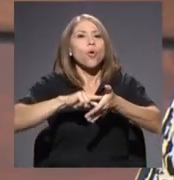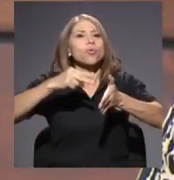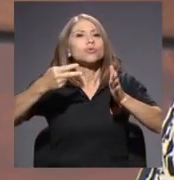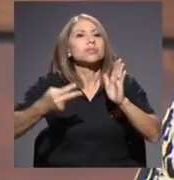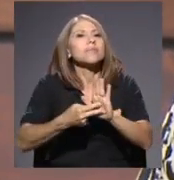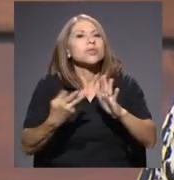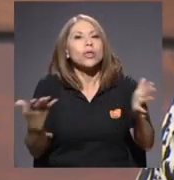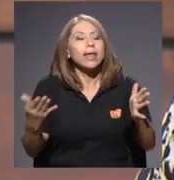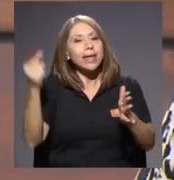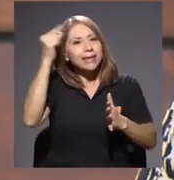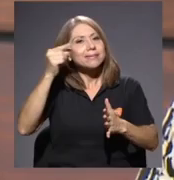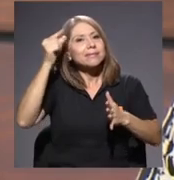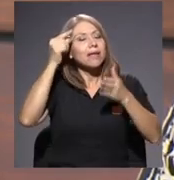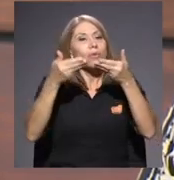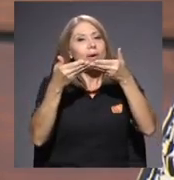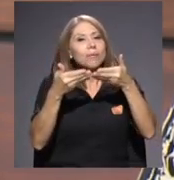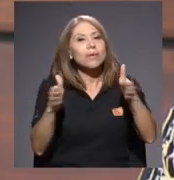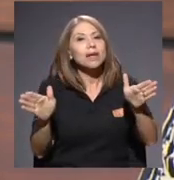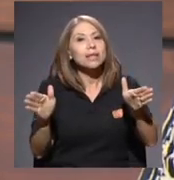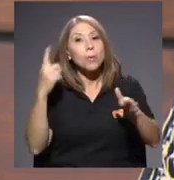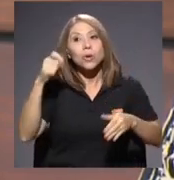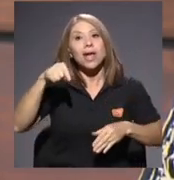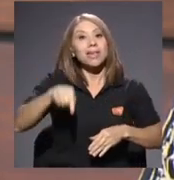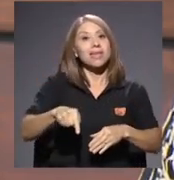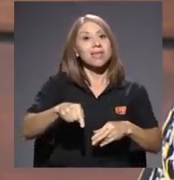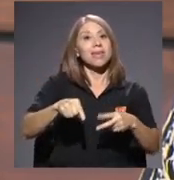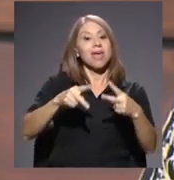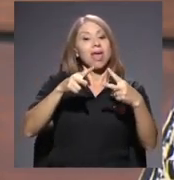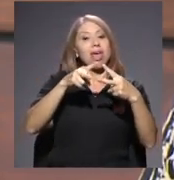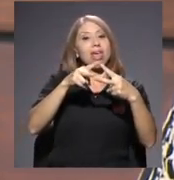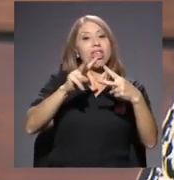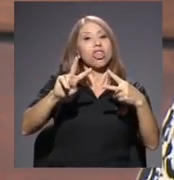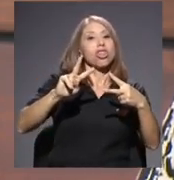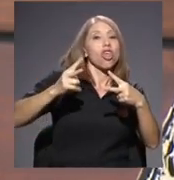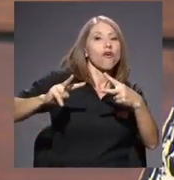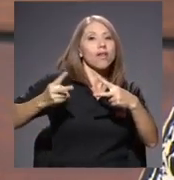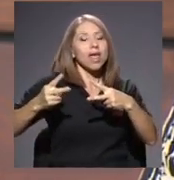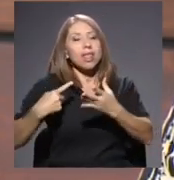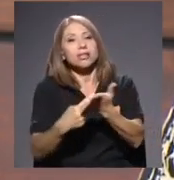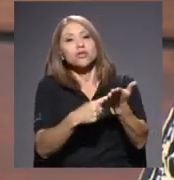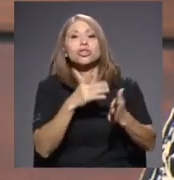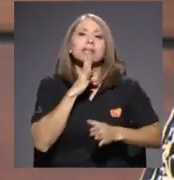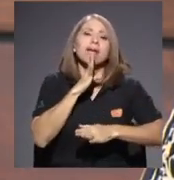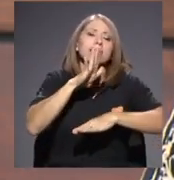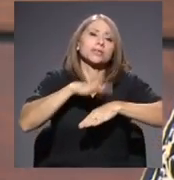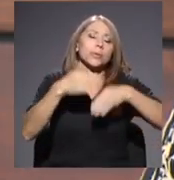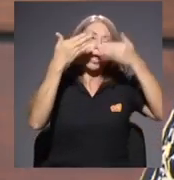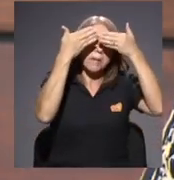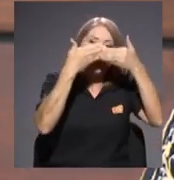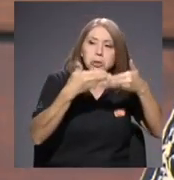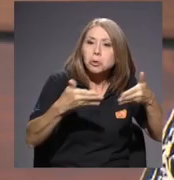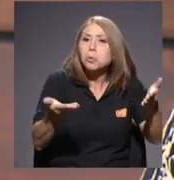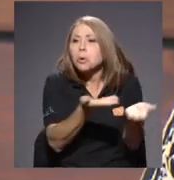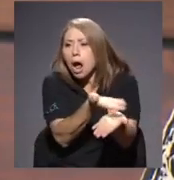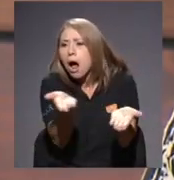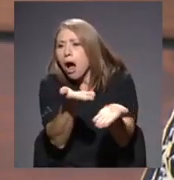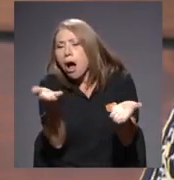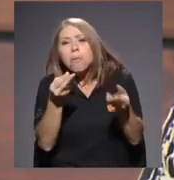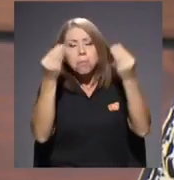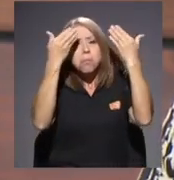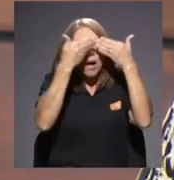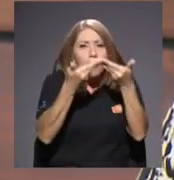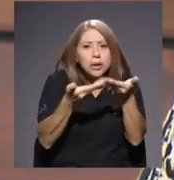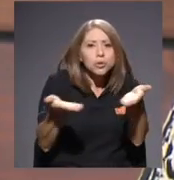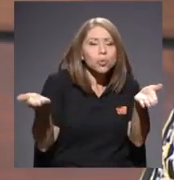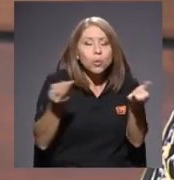abierto. Sí. Porque hay un doble discurso. Se habla de apertura, la clase política habla de si abramos las puertas, apertura, pero